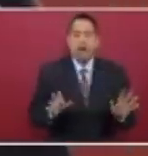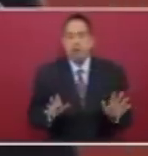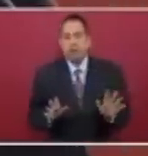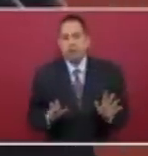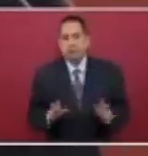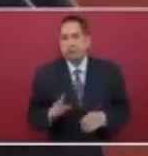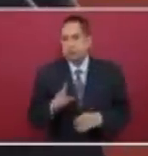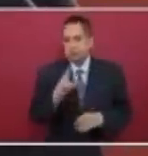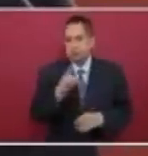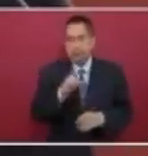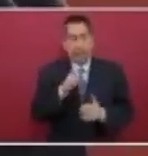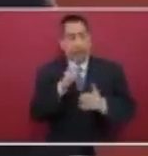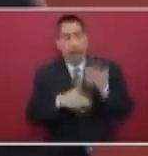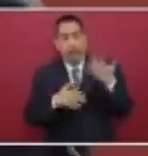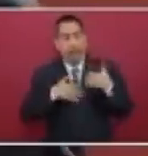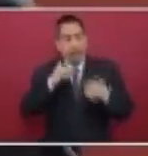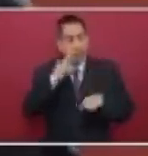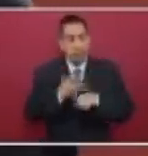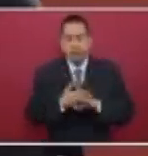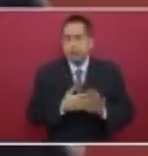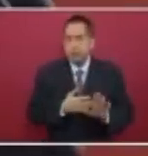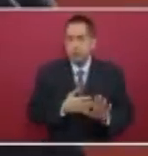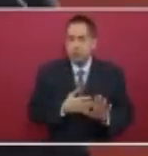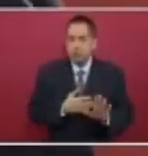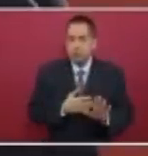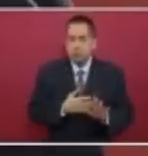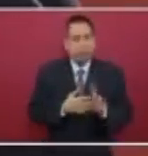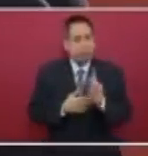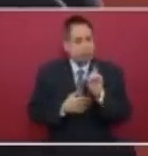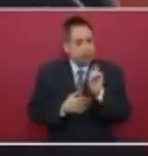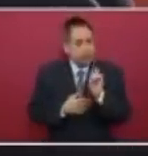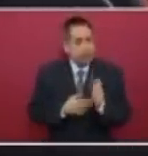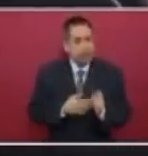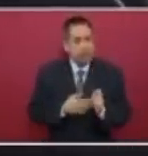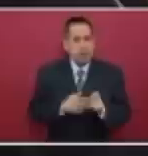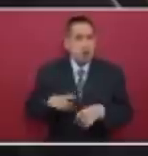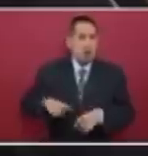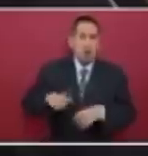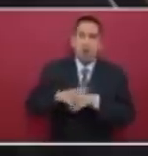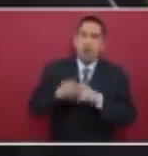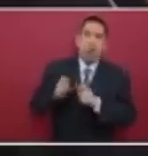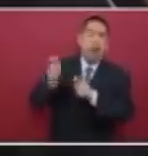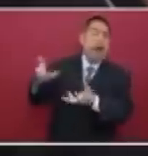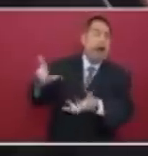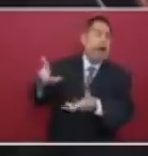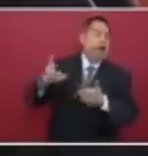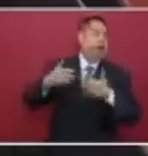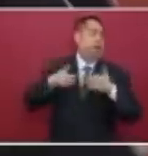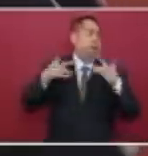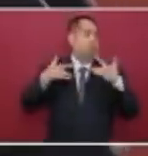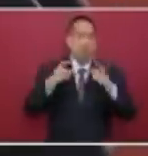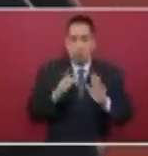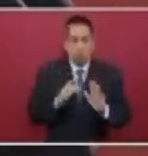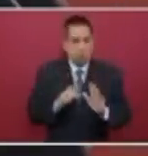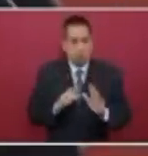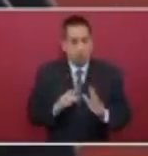votó y ya que el gobierno resuelva y si si